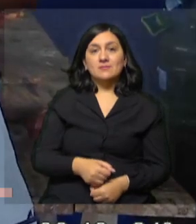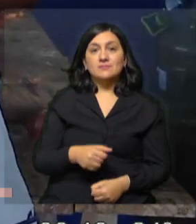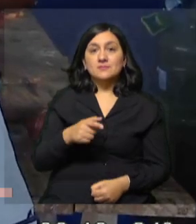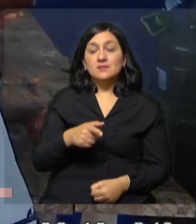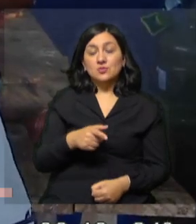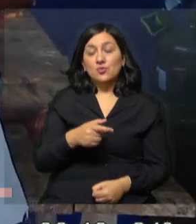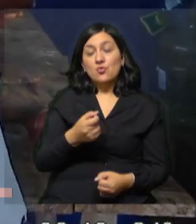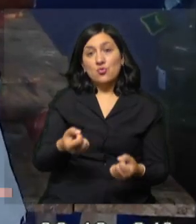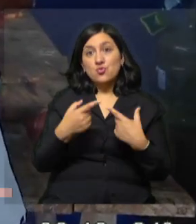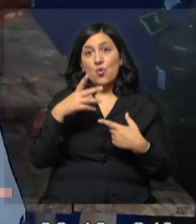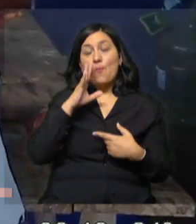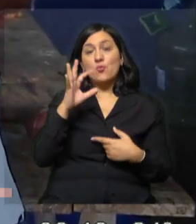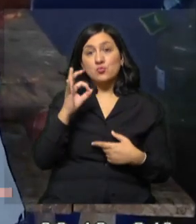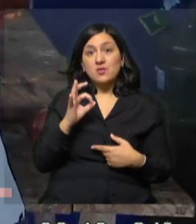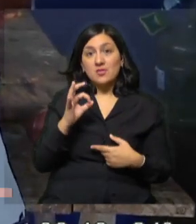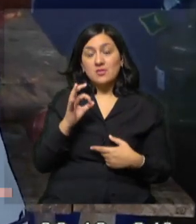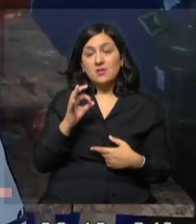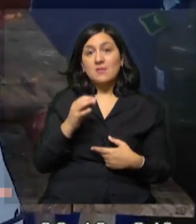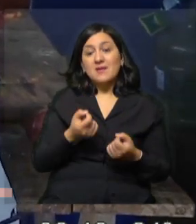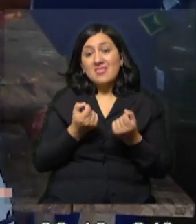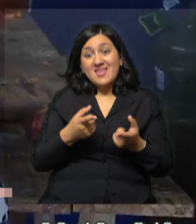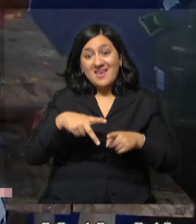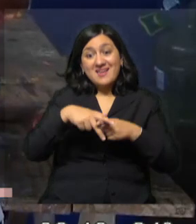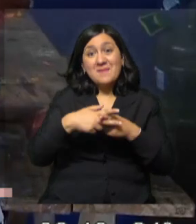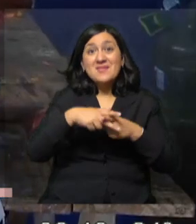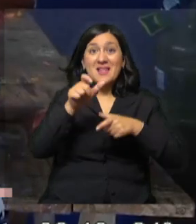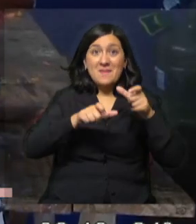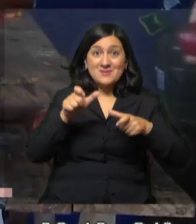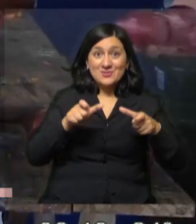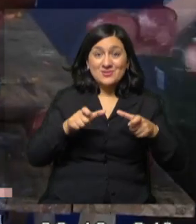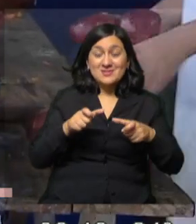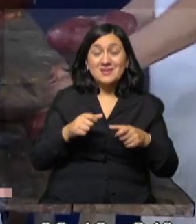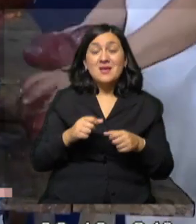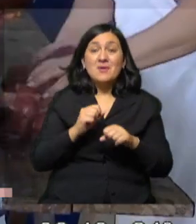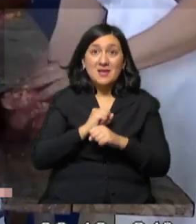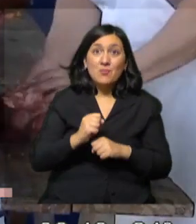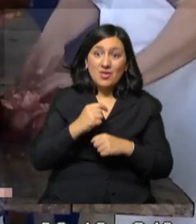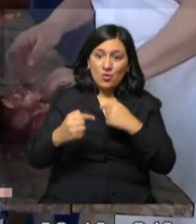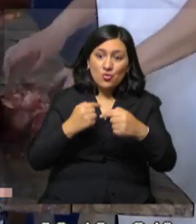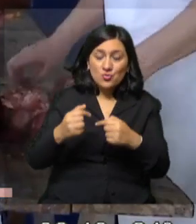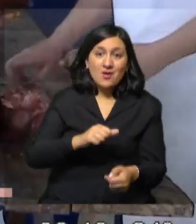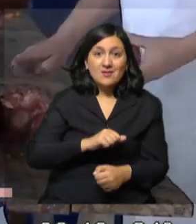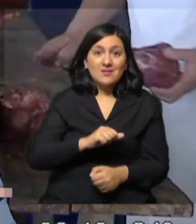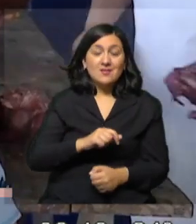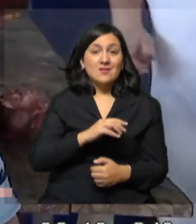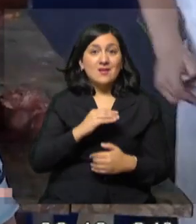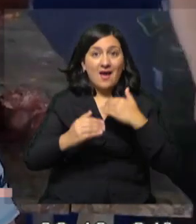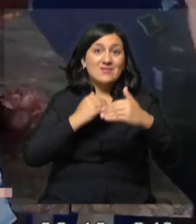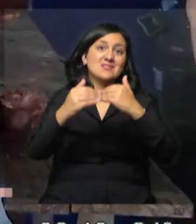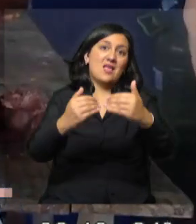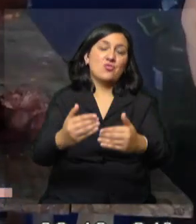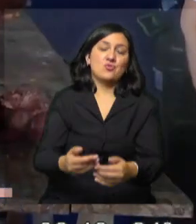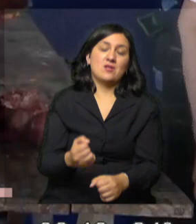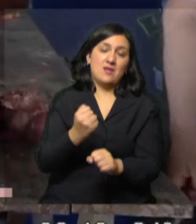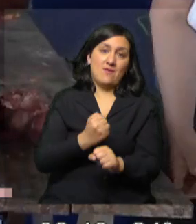una ventana, una puerta, va a decir, para darle herramienta a la gente para que tengan otra herramienta más para poder lanzarse al mercado